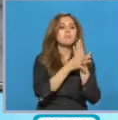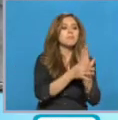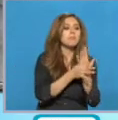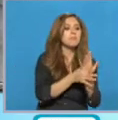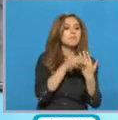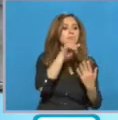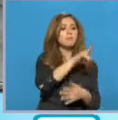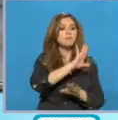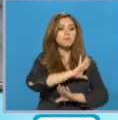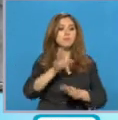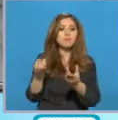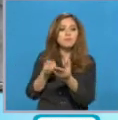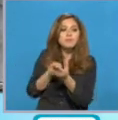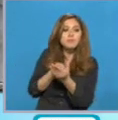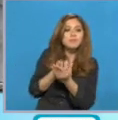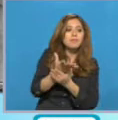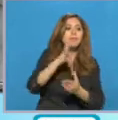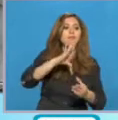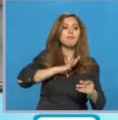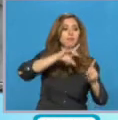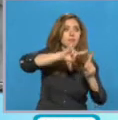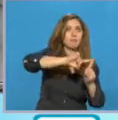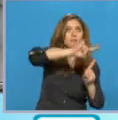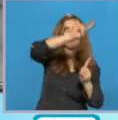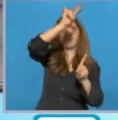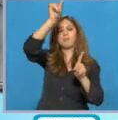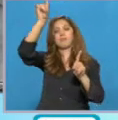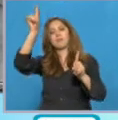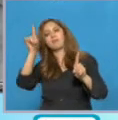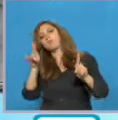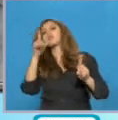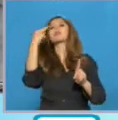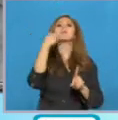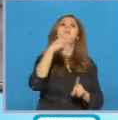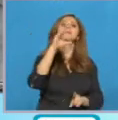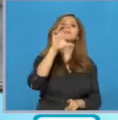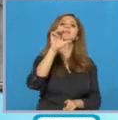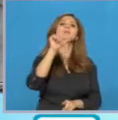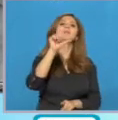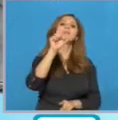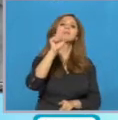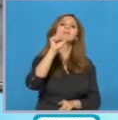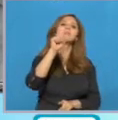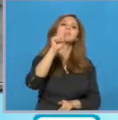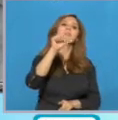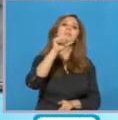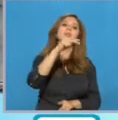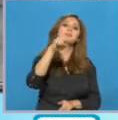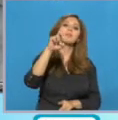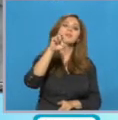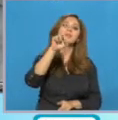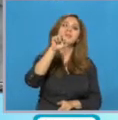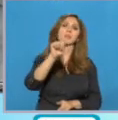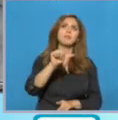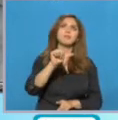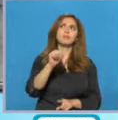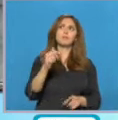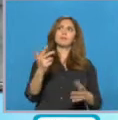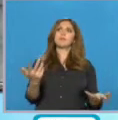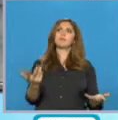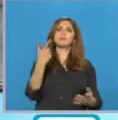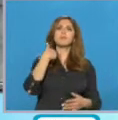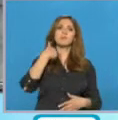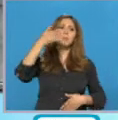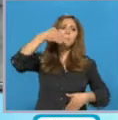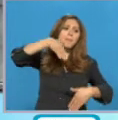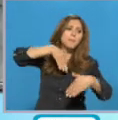donde van saliendo y hay un arco que dice La Castañeda, ¿no? Y entonces papá dice, es que uno nunca sabe si van de